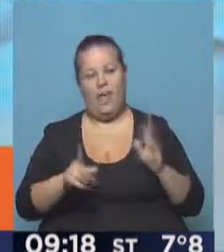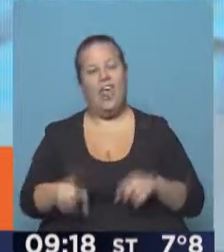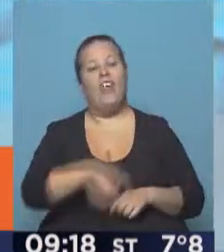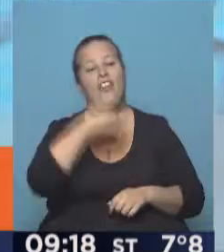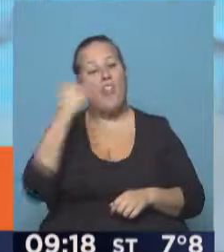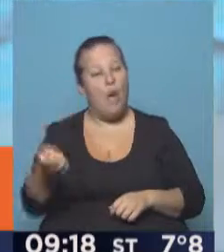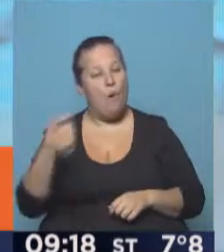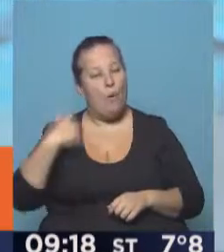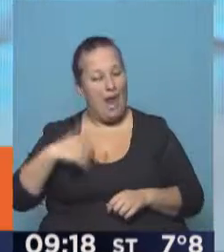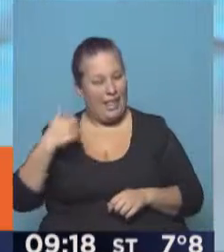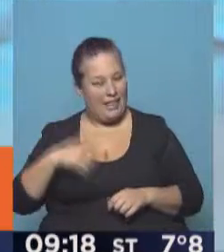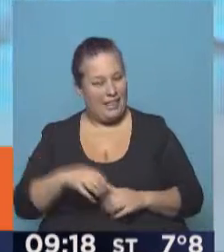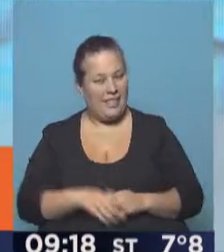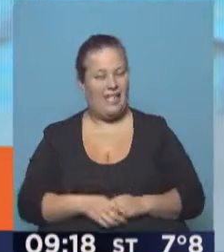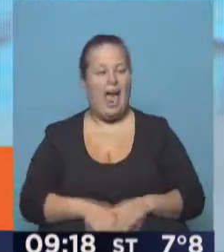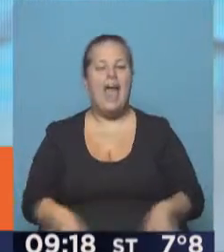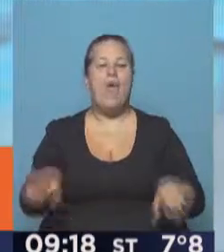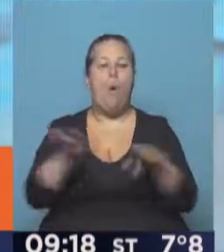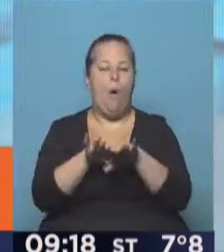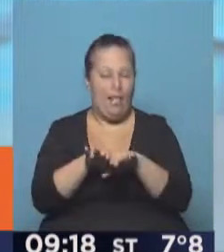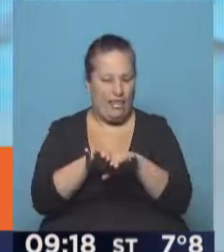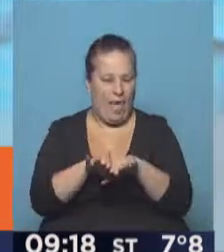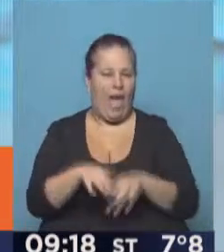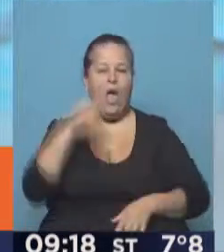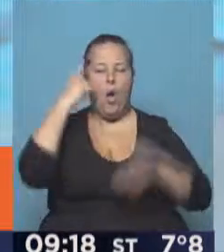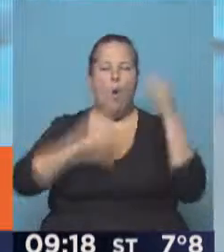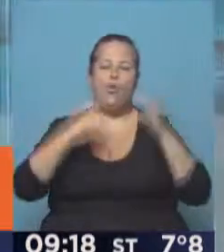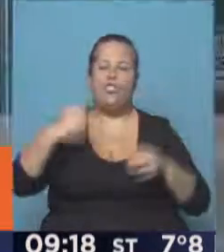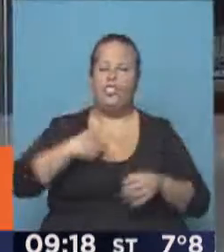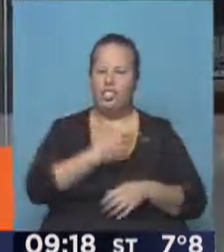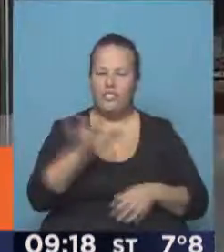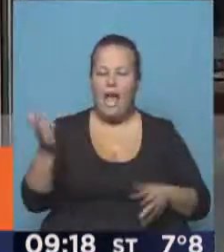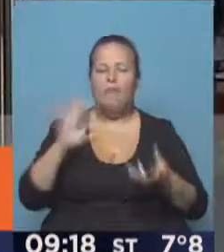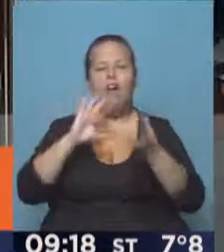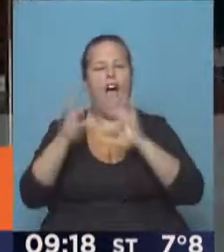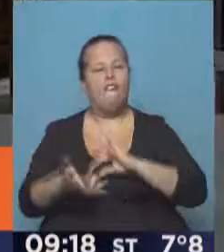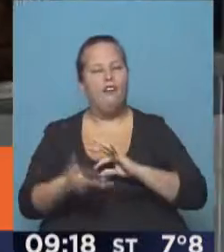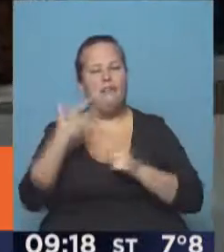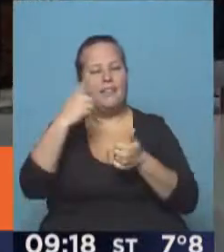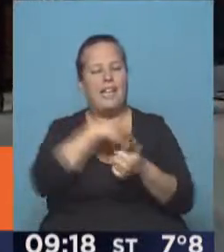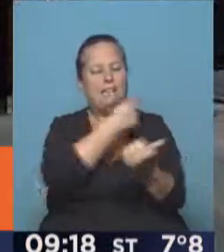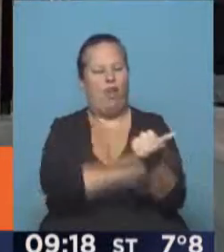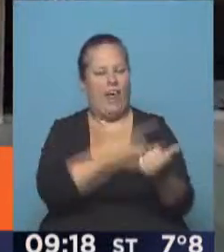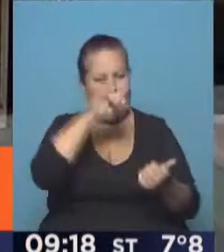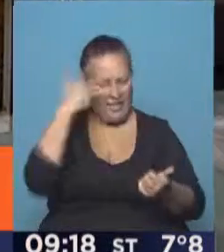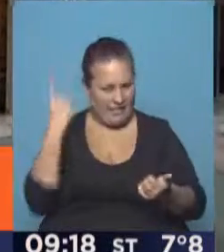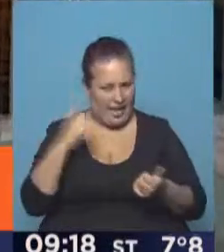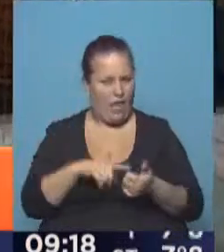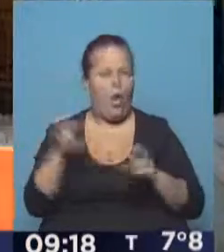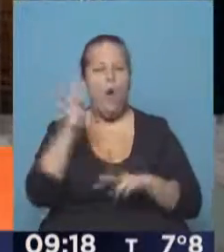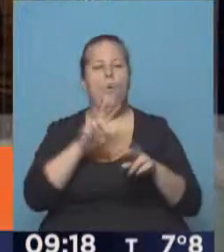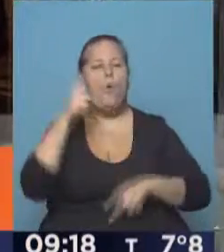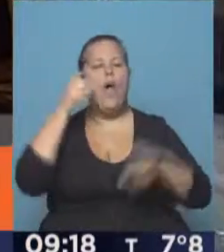Devolverle a la República equidad, hacer de la justicia social un instrumento de los tres poderes del Estado, lograr